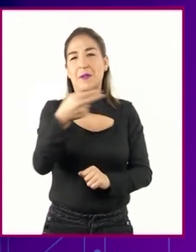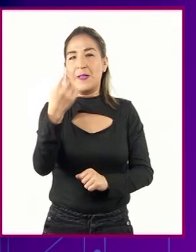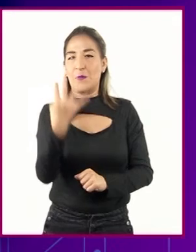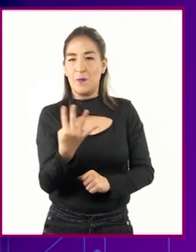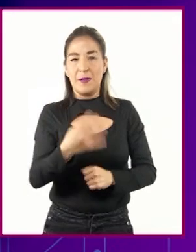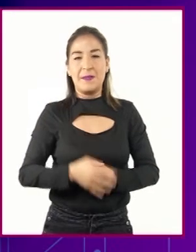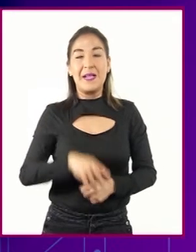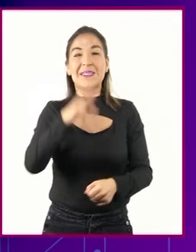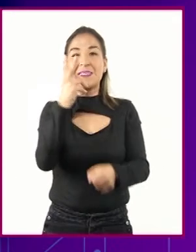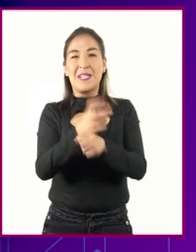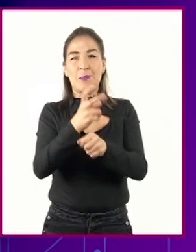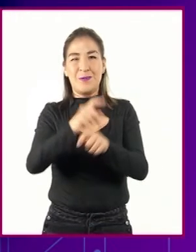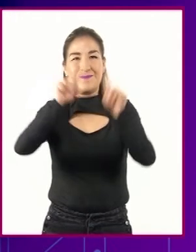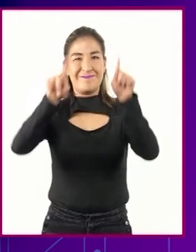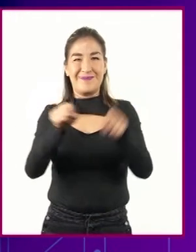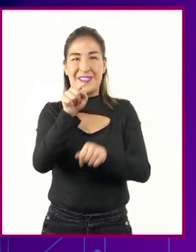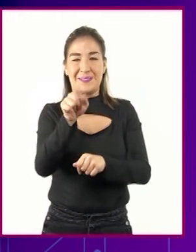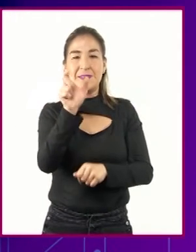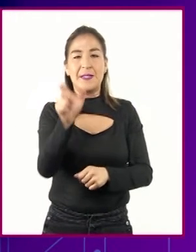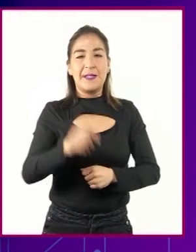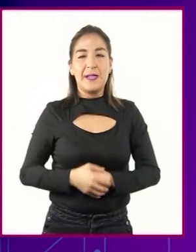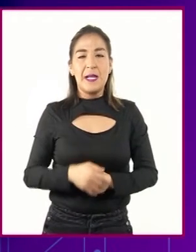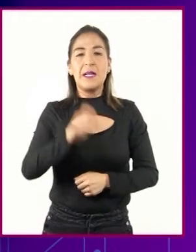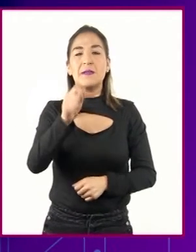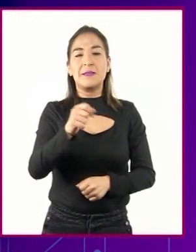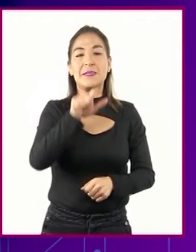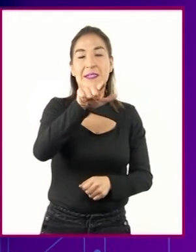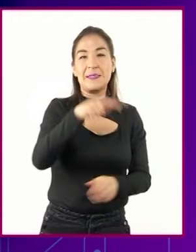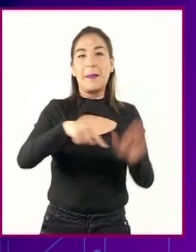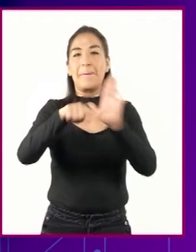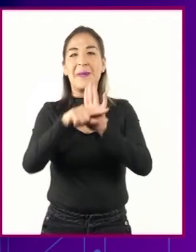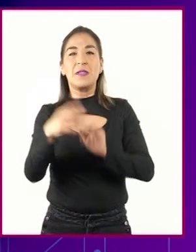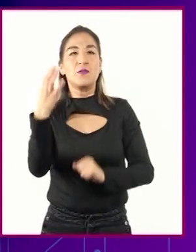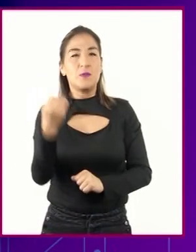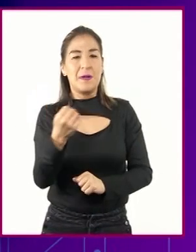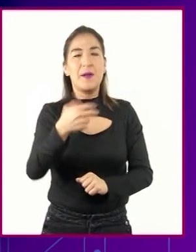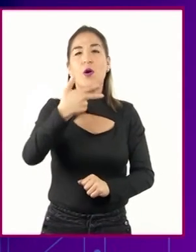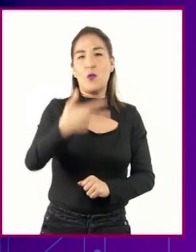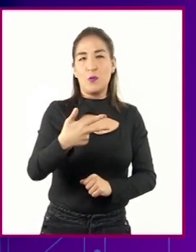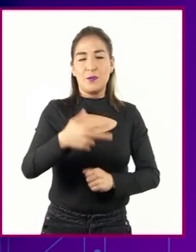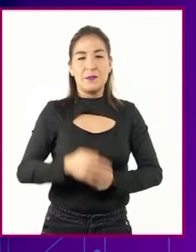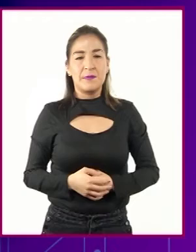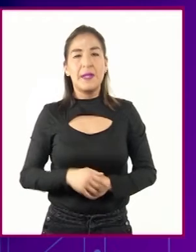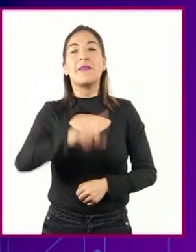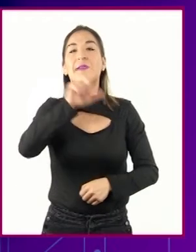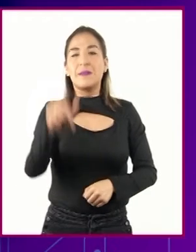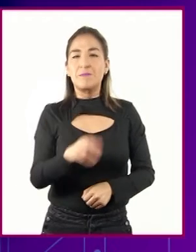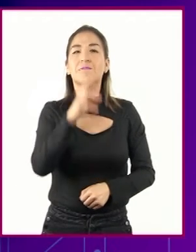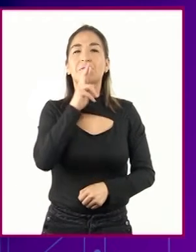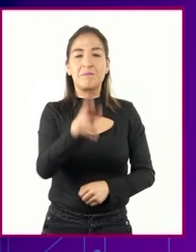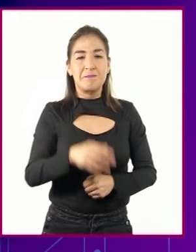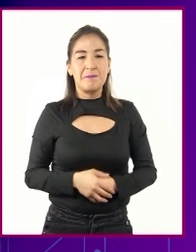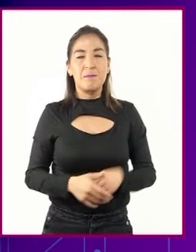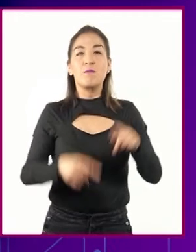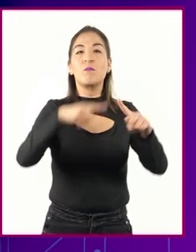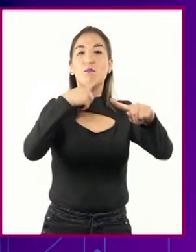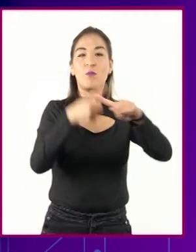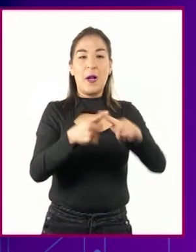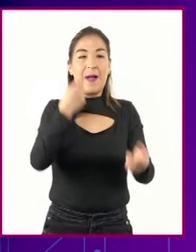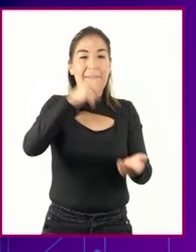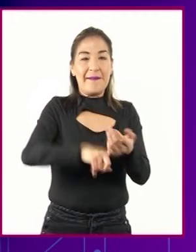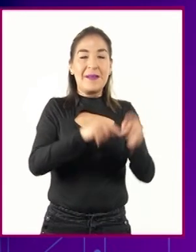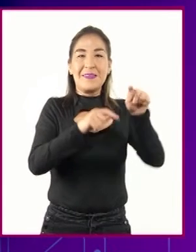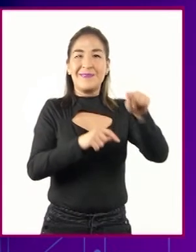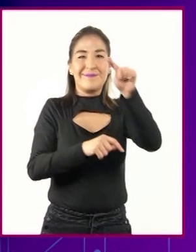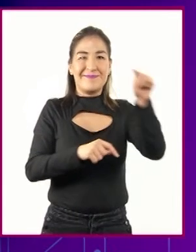segundo paréntesis nos resulta 8, al restar 17 menos 9. Enseguida debemos resolver las multiplicaciones dentro de